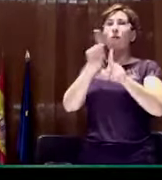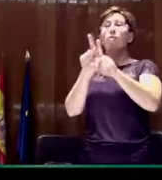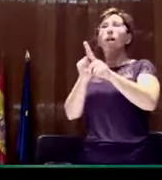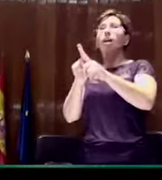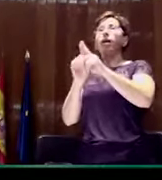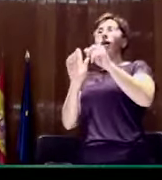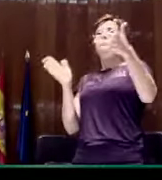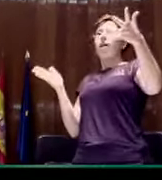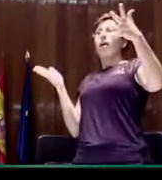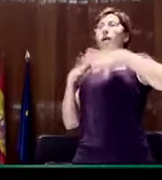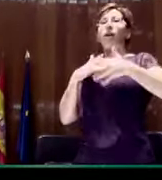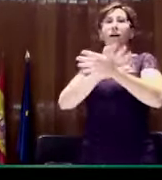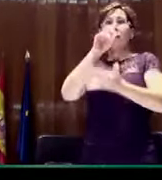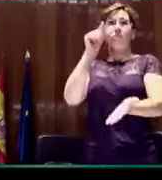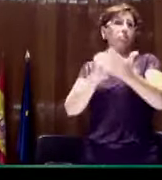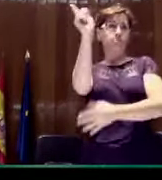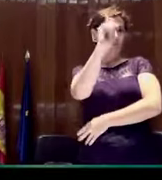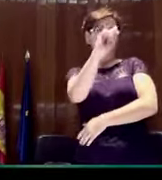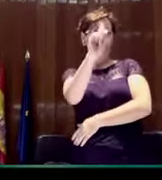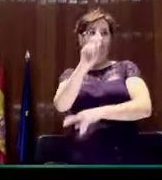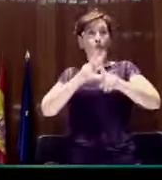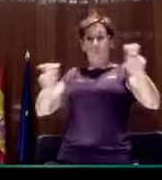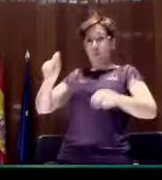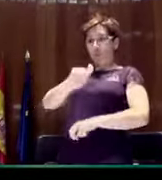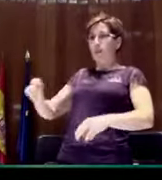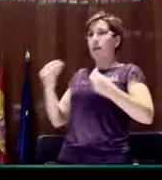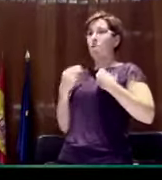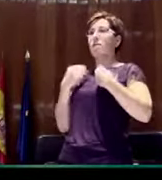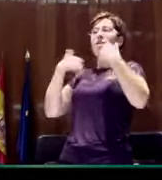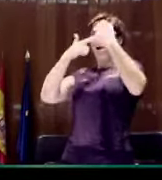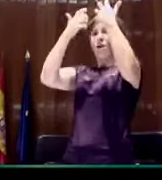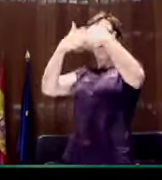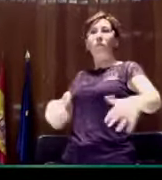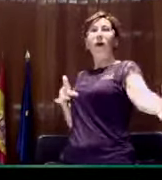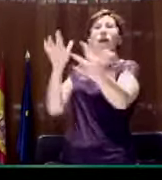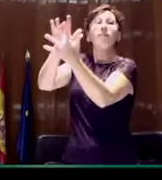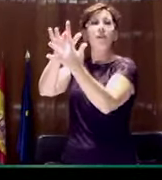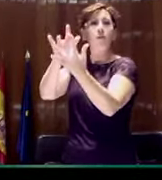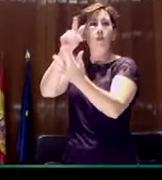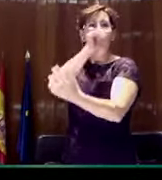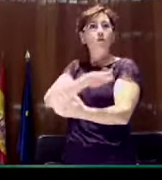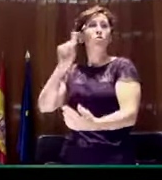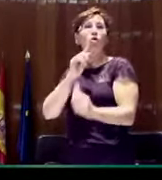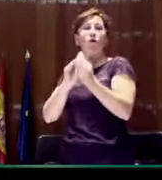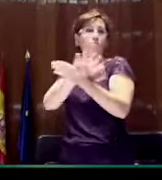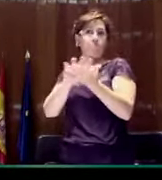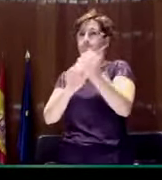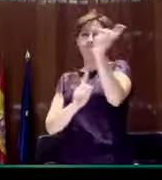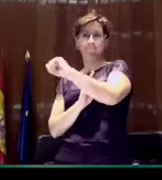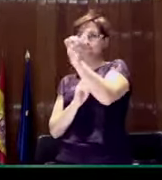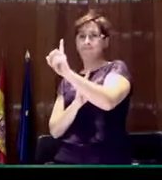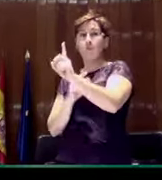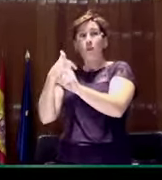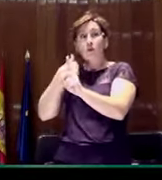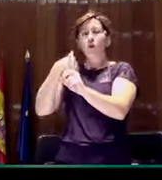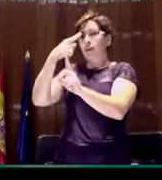signos de inmediato, los primeros meses de la vida. Y eso es algo que a mí todavía, la verdad, hasta que no consigamos que la